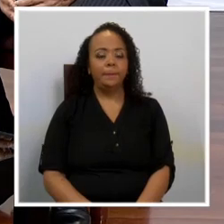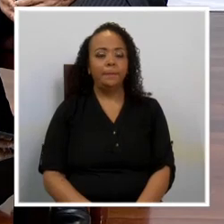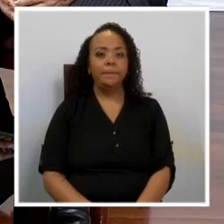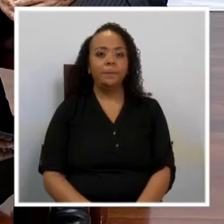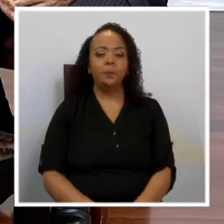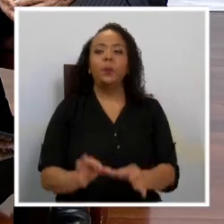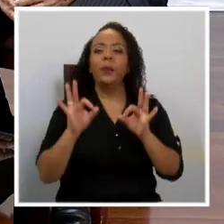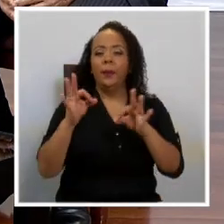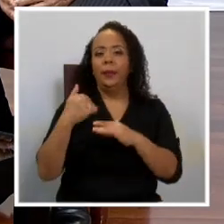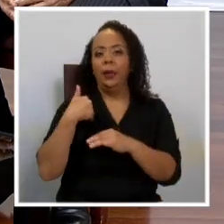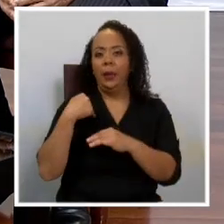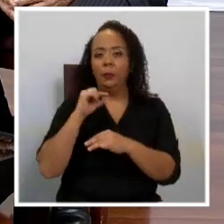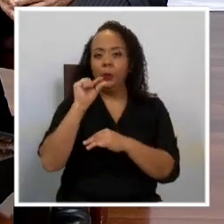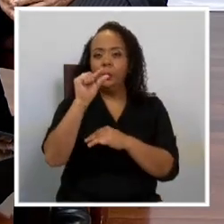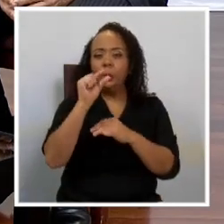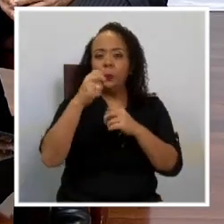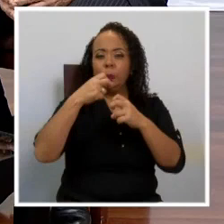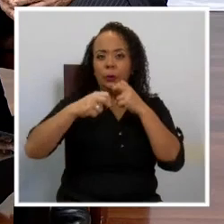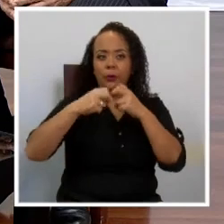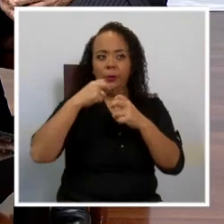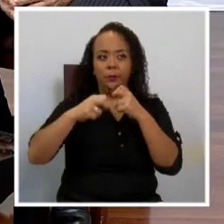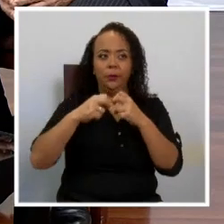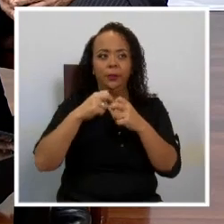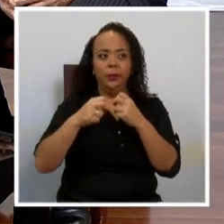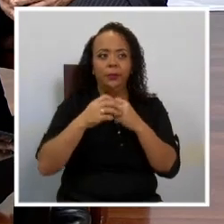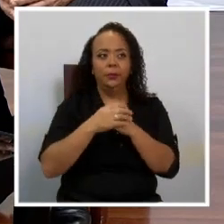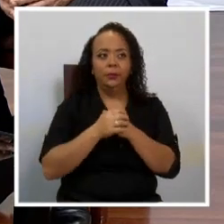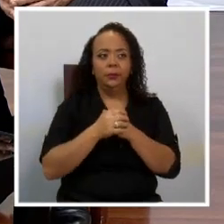Bien, tenemos un problema